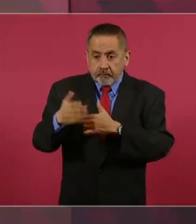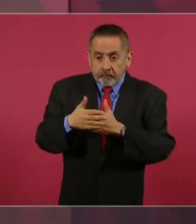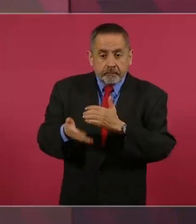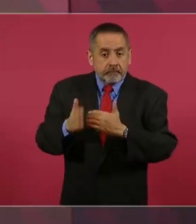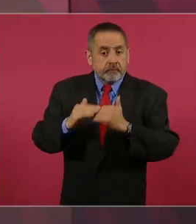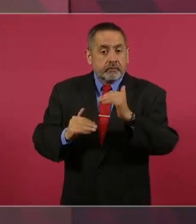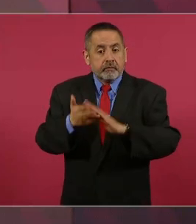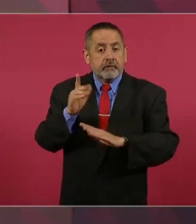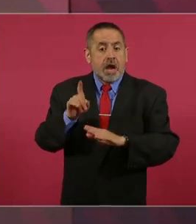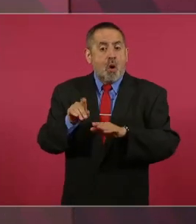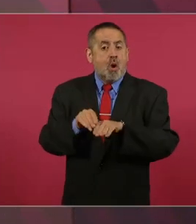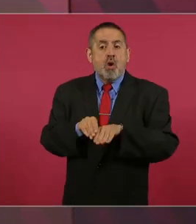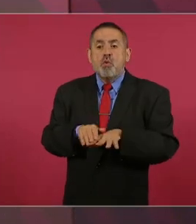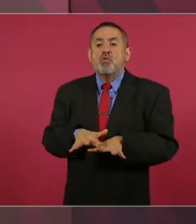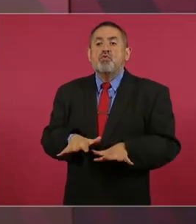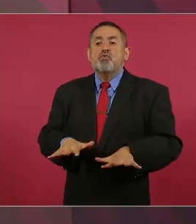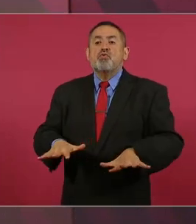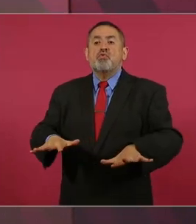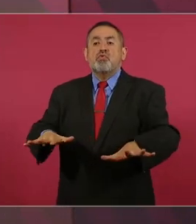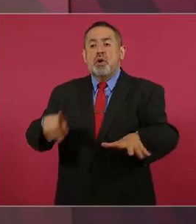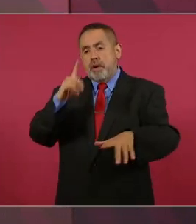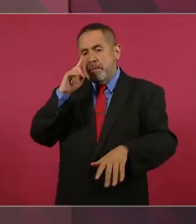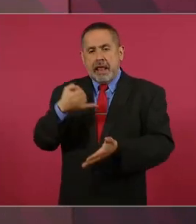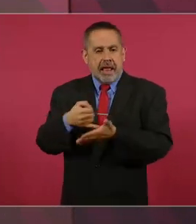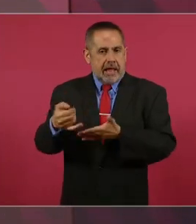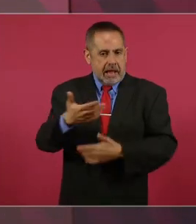sistema de riego.